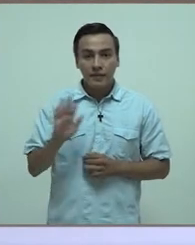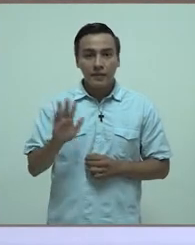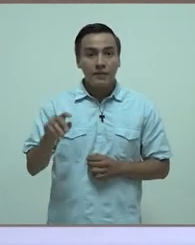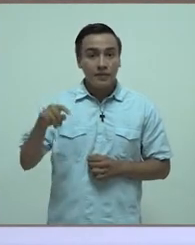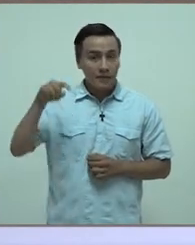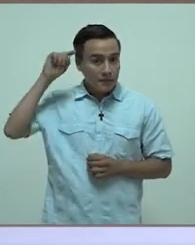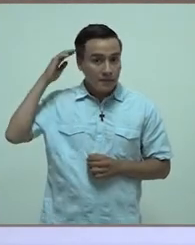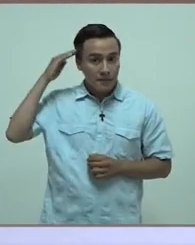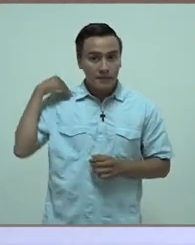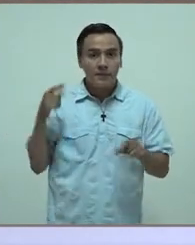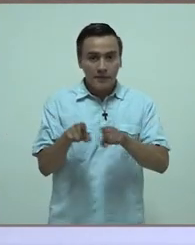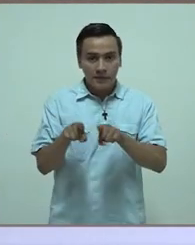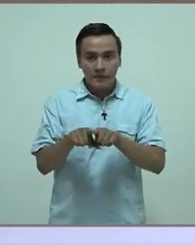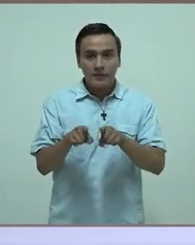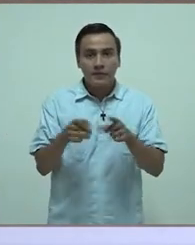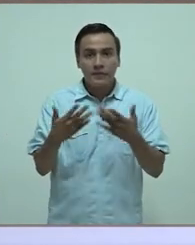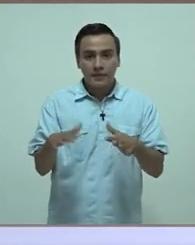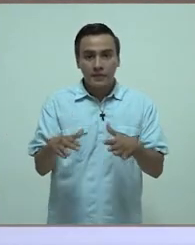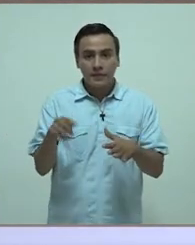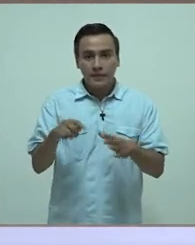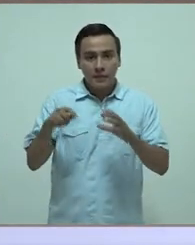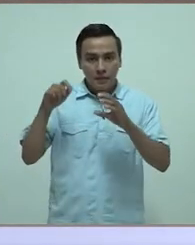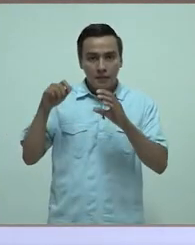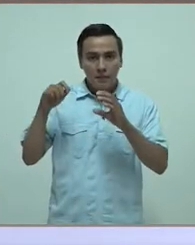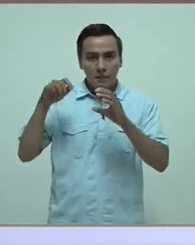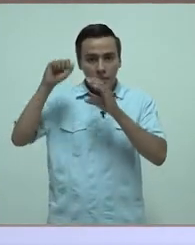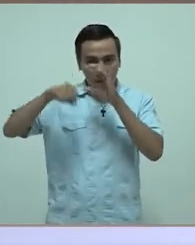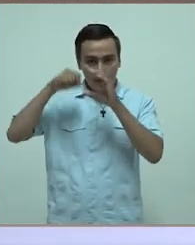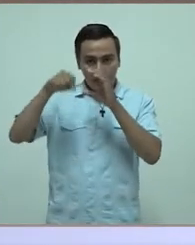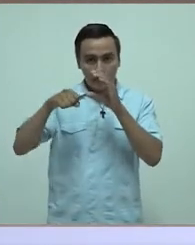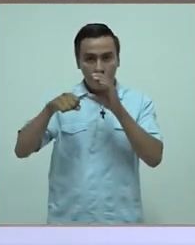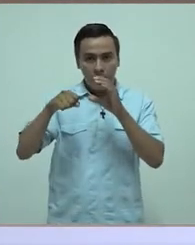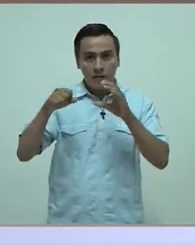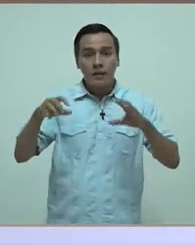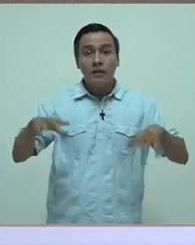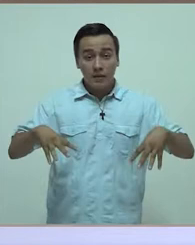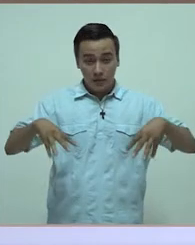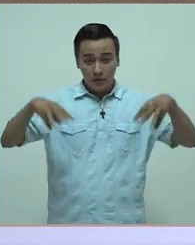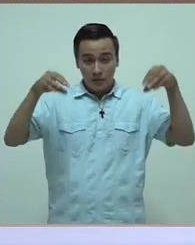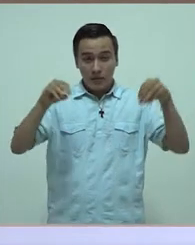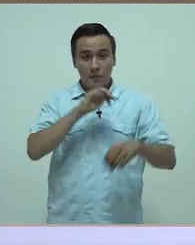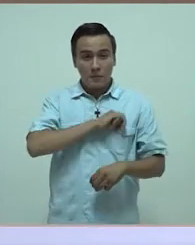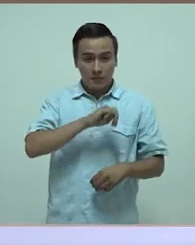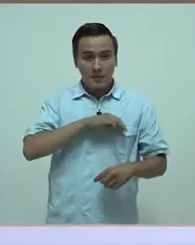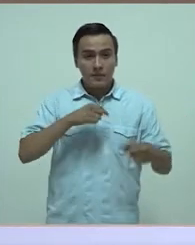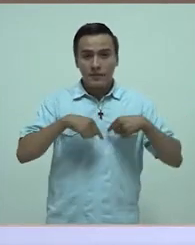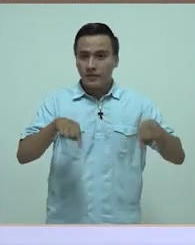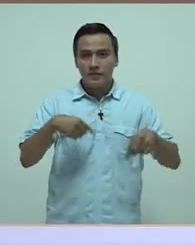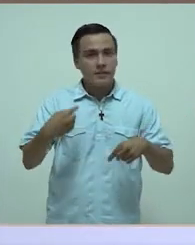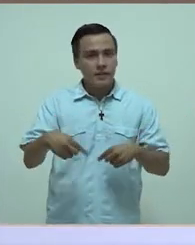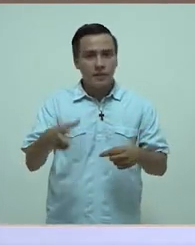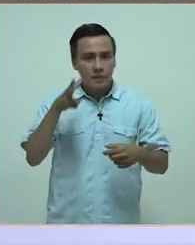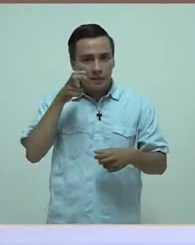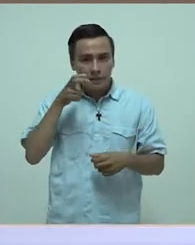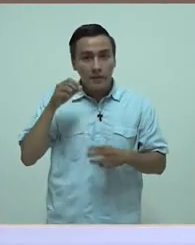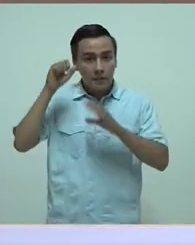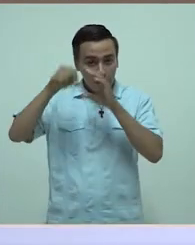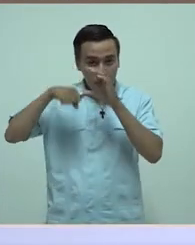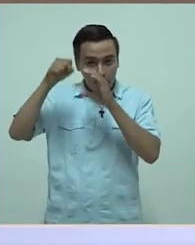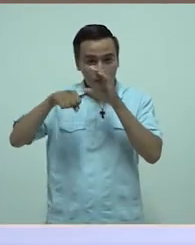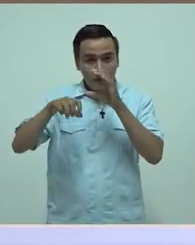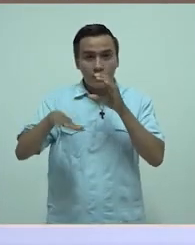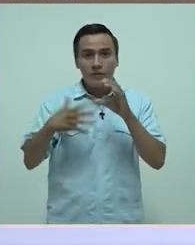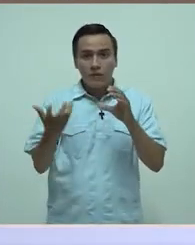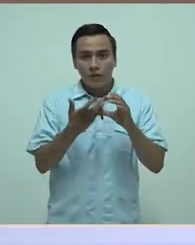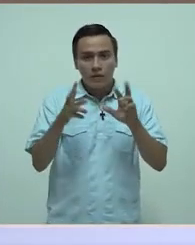Saludos, queridos hermanos y hermanas que a través de nuestro programa Diócesis en Misión están siempre pendientes de su programación